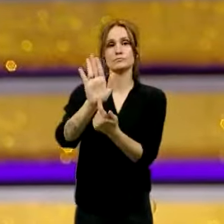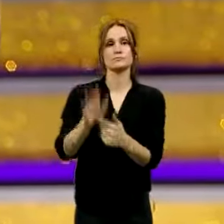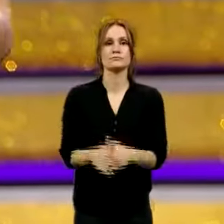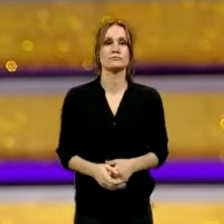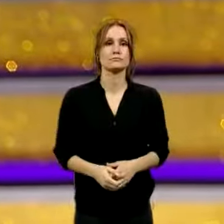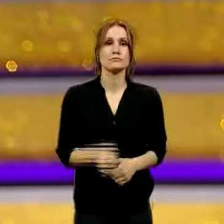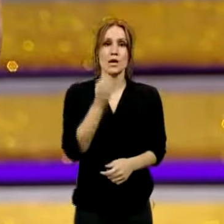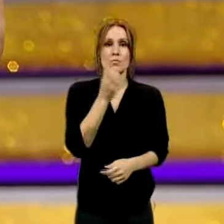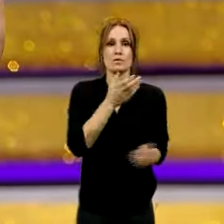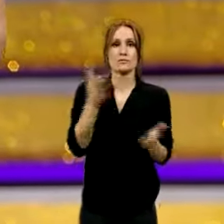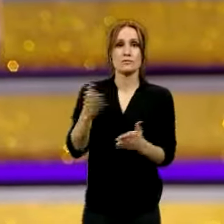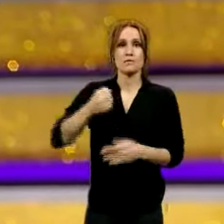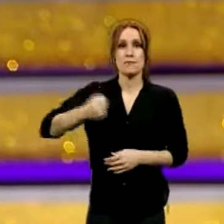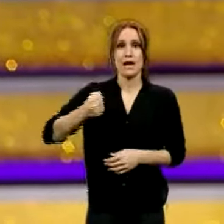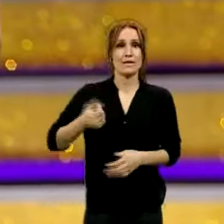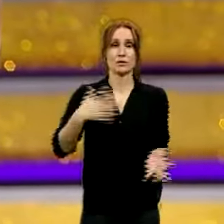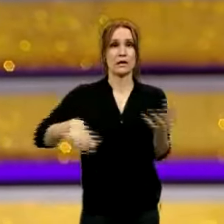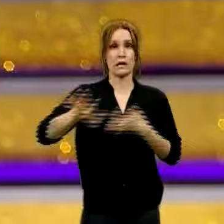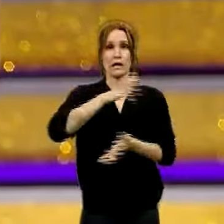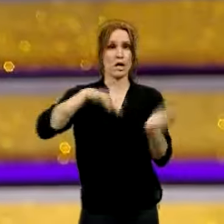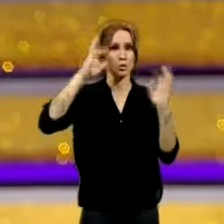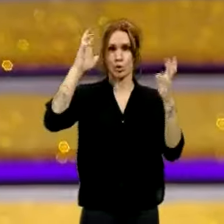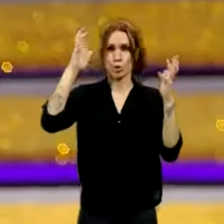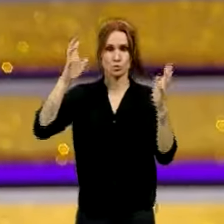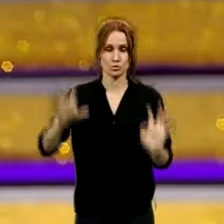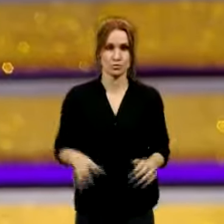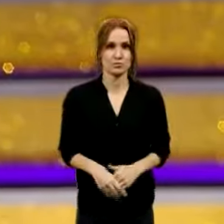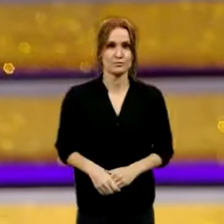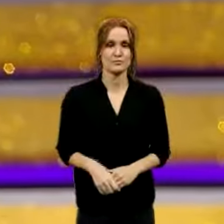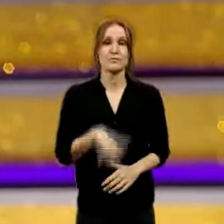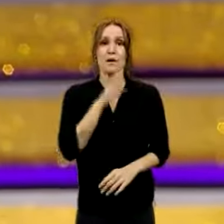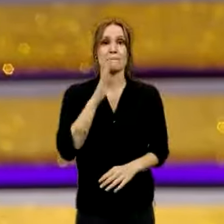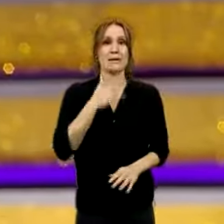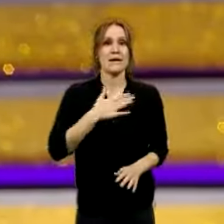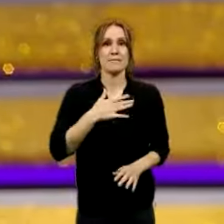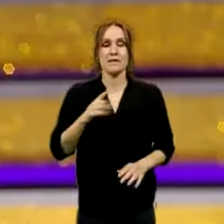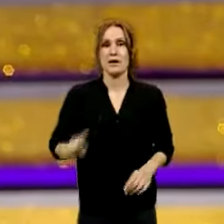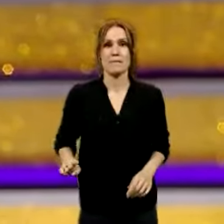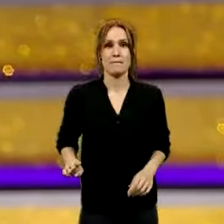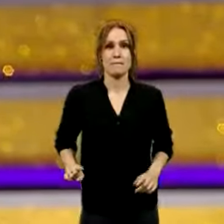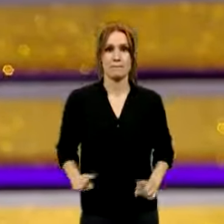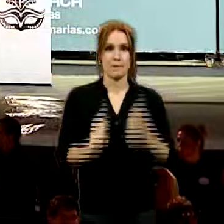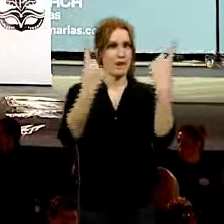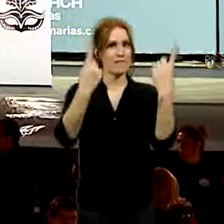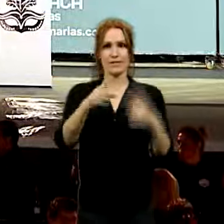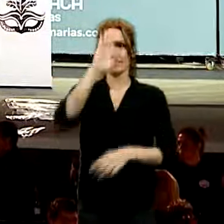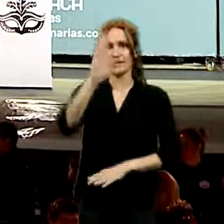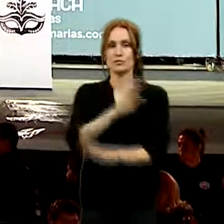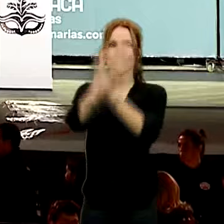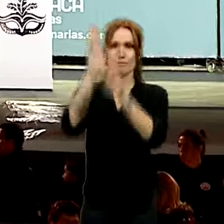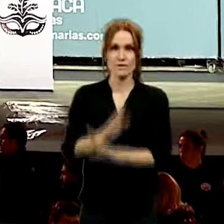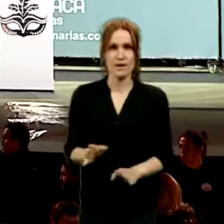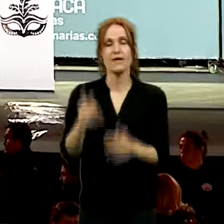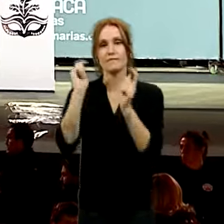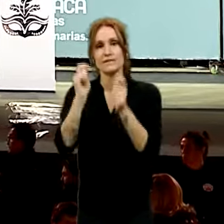Bueno, ahí están Majaderos, que están, que no paran, ¿eh? Madre mía, primer año y clan, para adentro. Felicidades